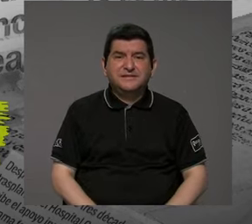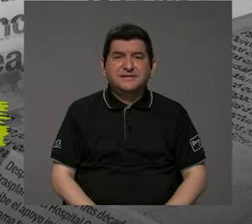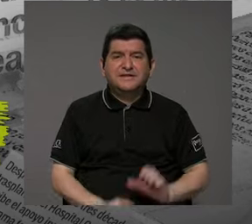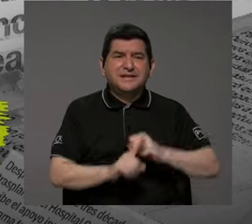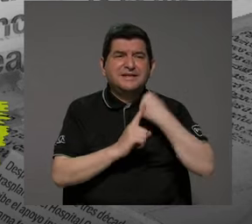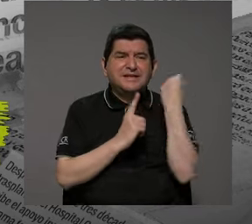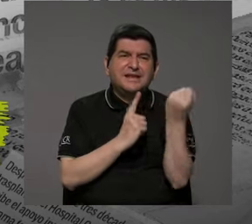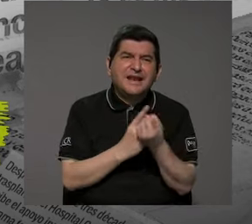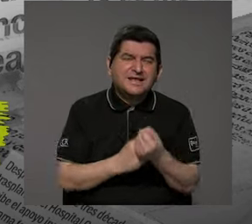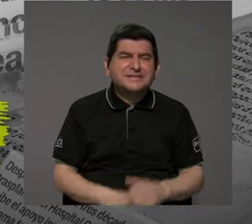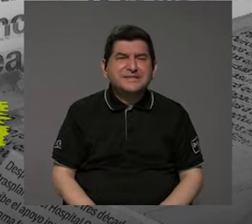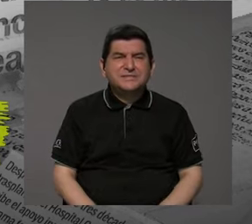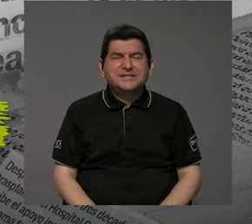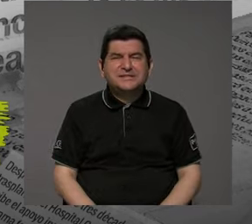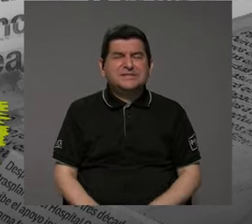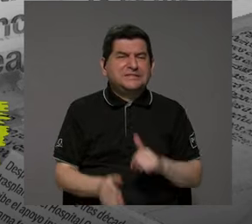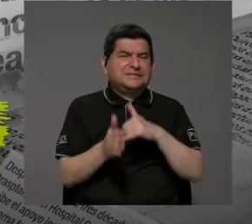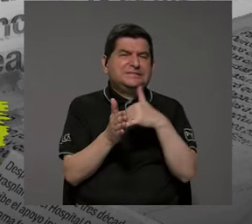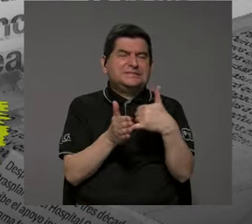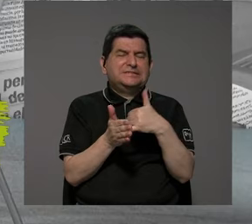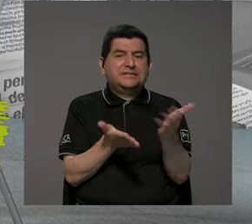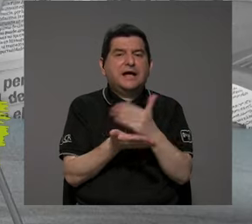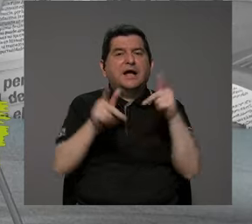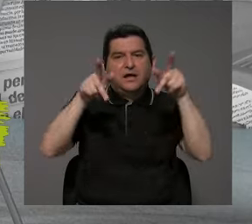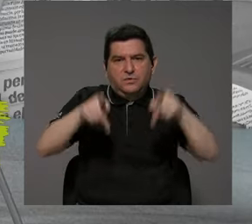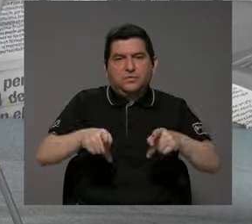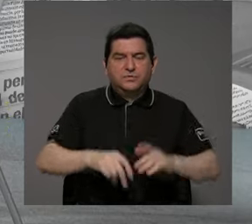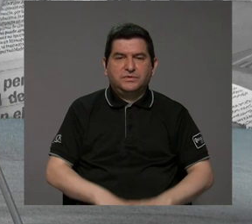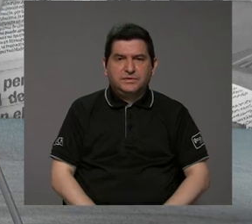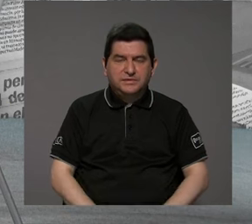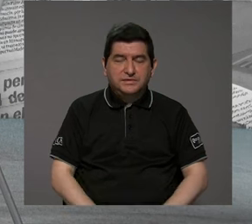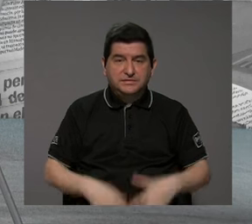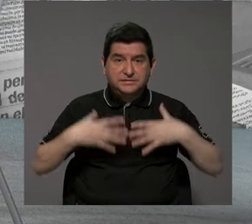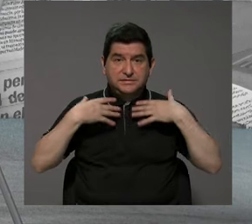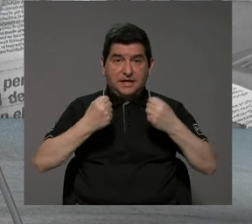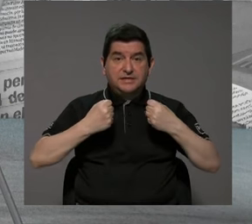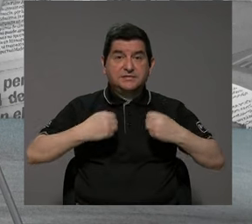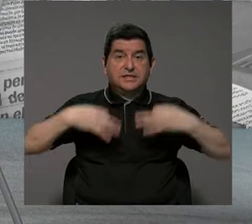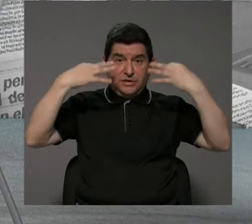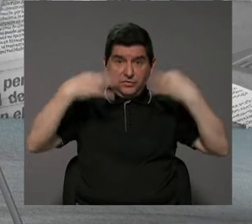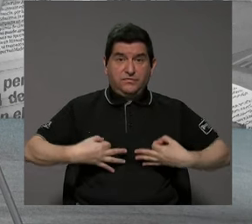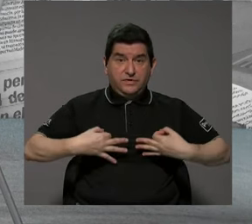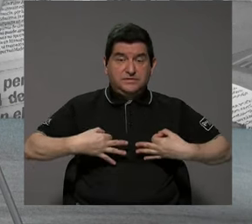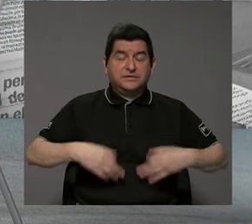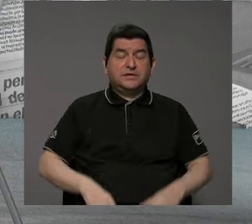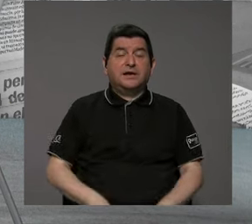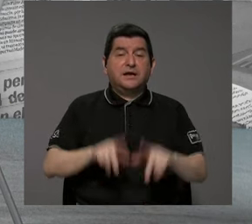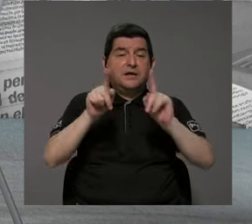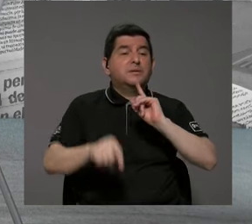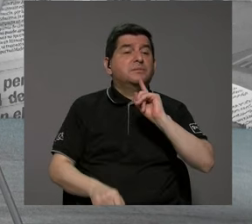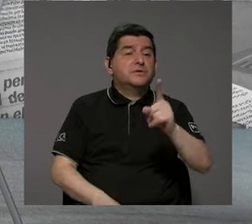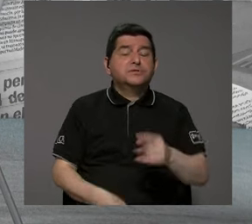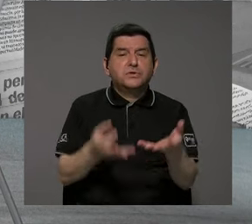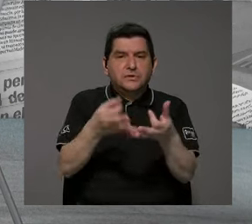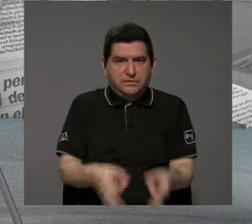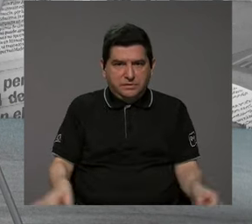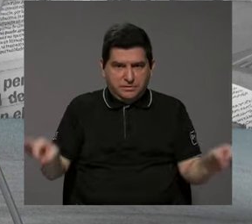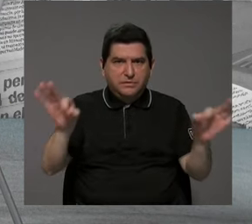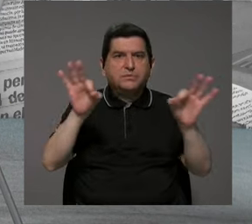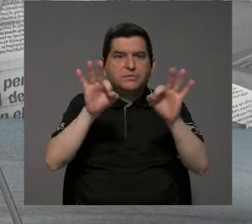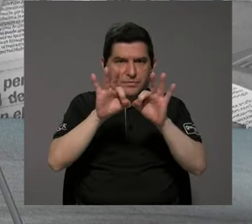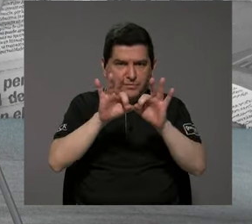condiciones relativamente prec prales a algunas personas en términos de salud física la gente nos dice y aquí es importante